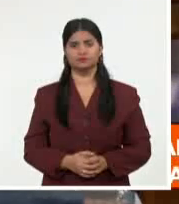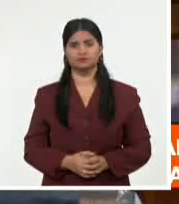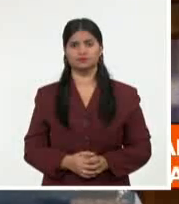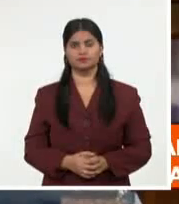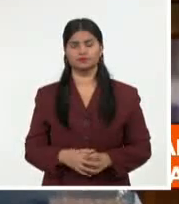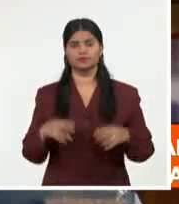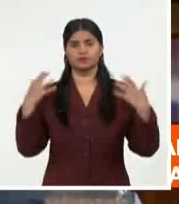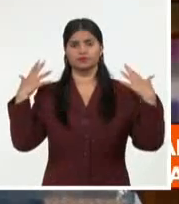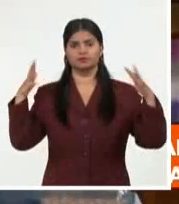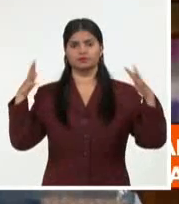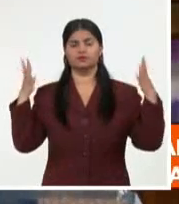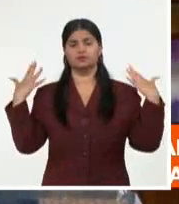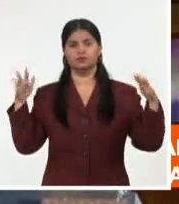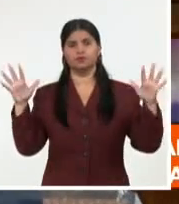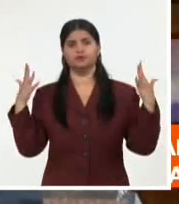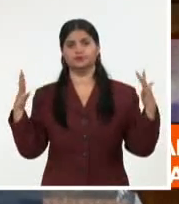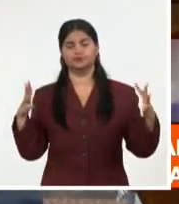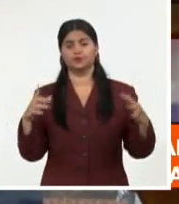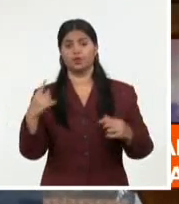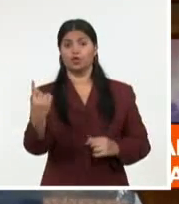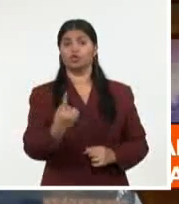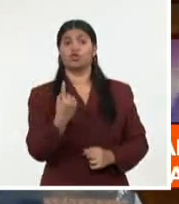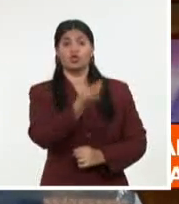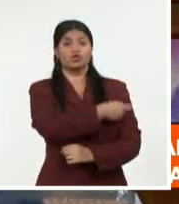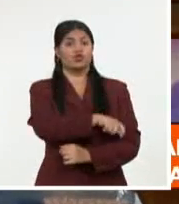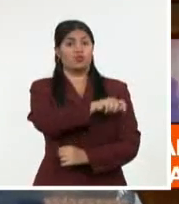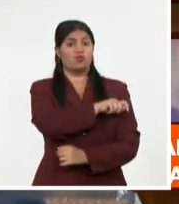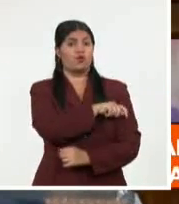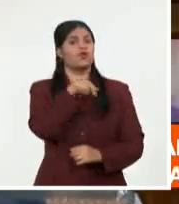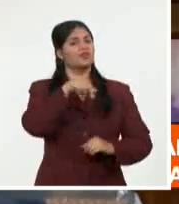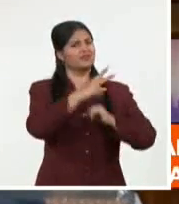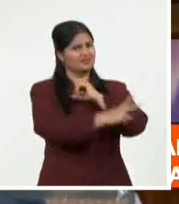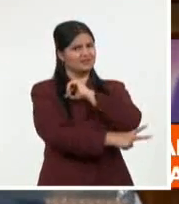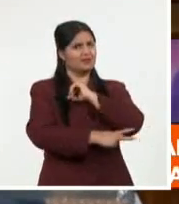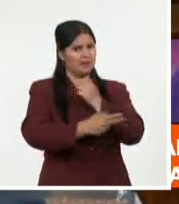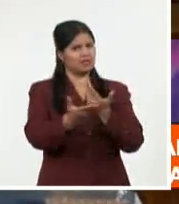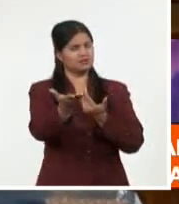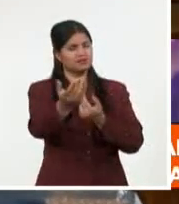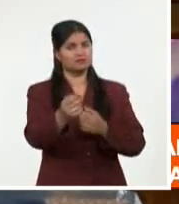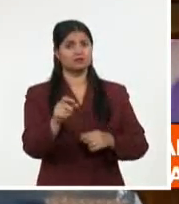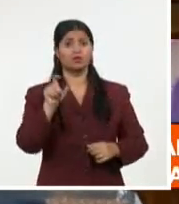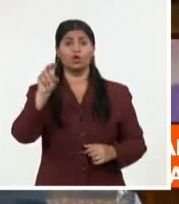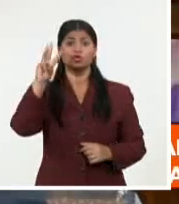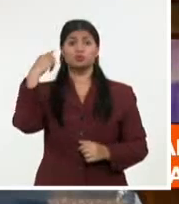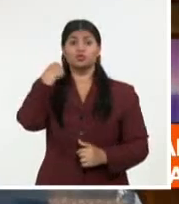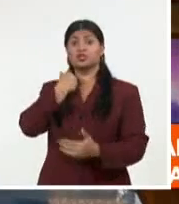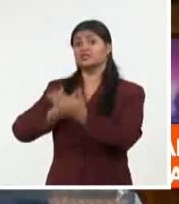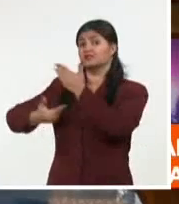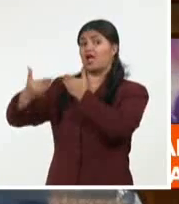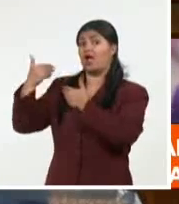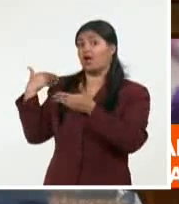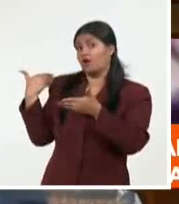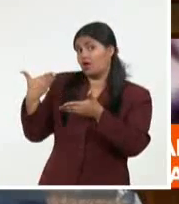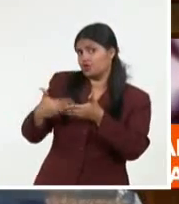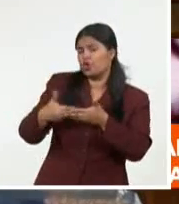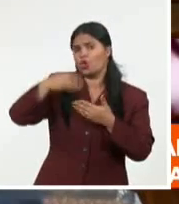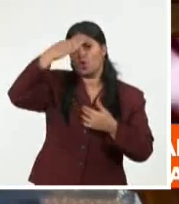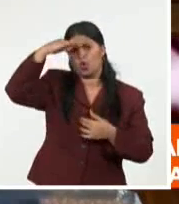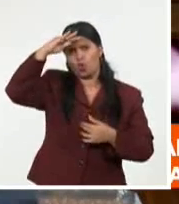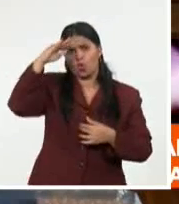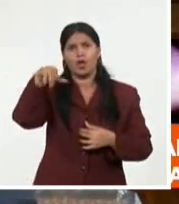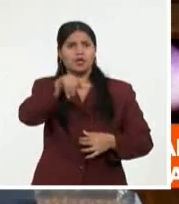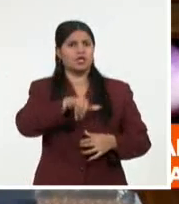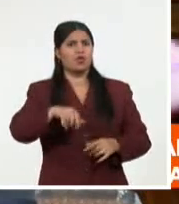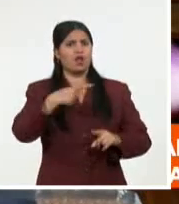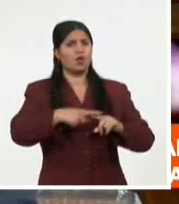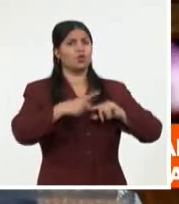Queridos hermanos de San Vicente y las Granadinas, en los últimos 3 años, Cuba, al igual que el resto del mundo, ha sufrido los graves